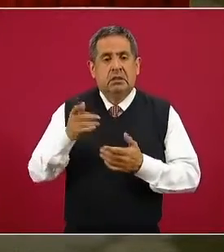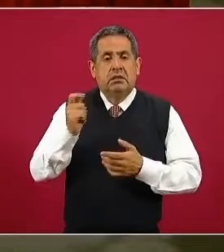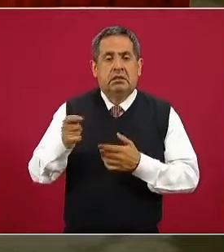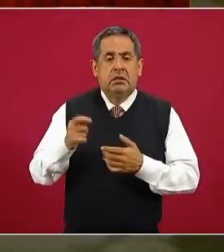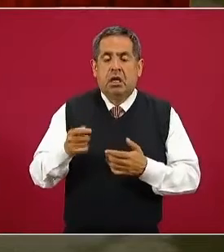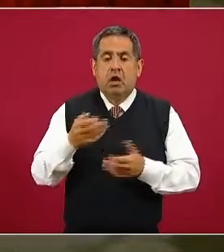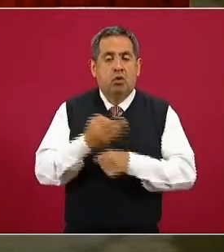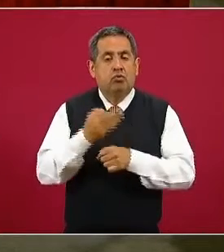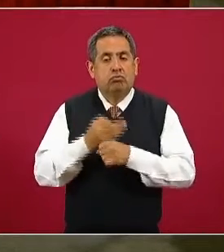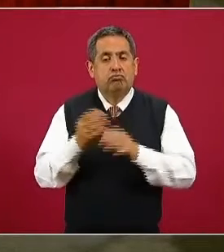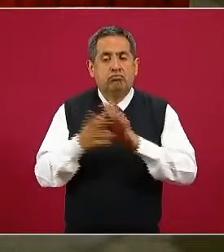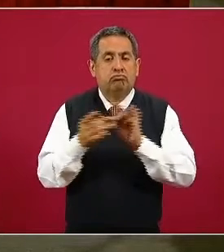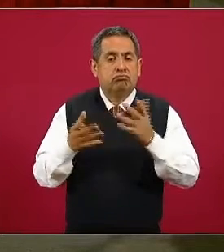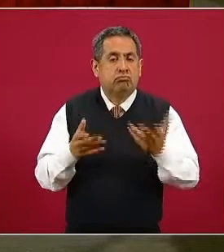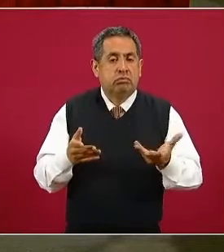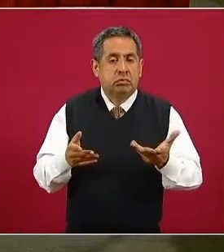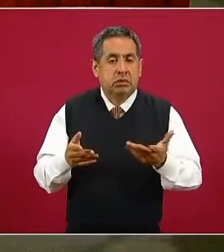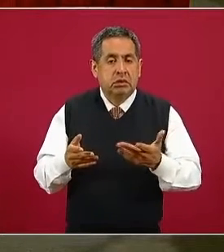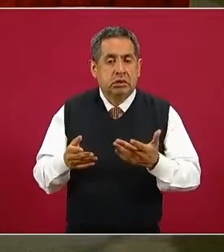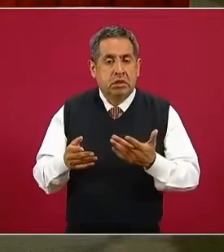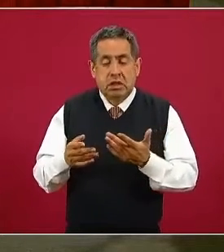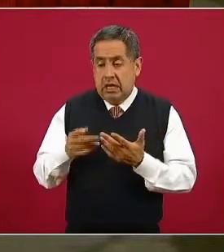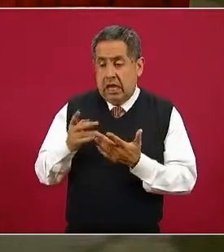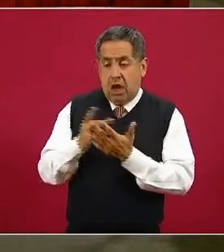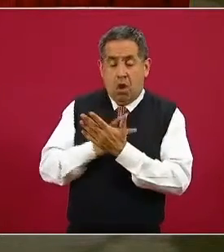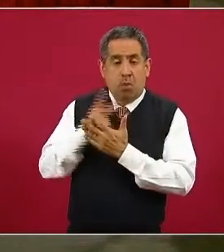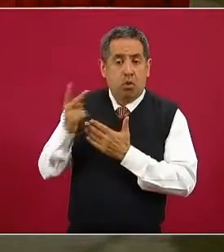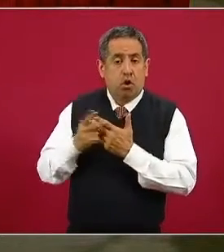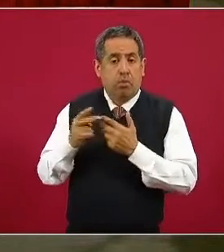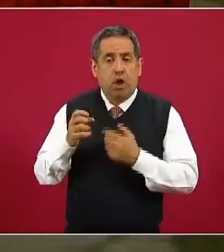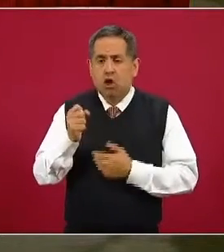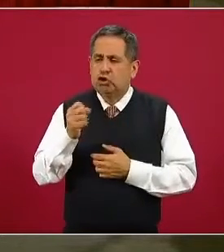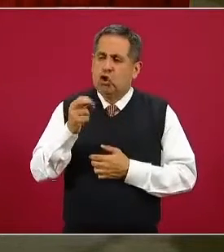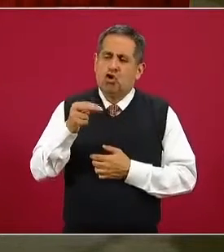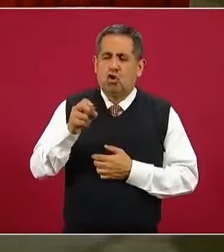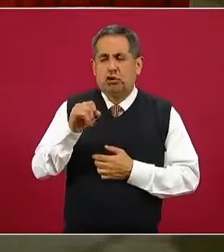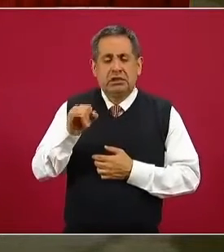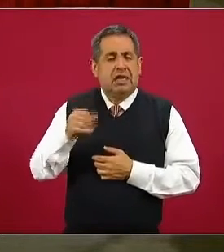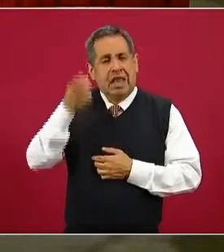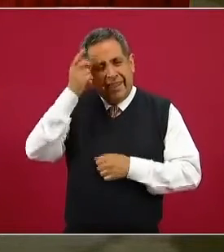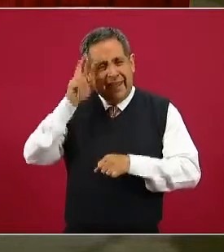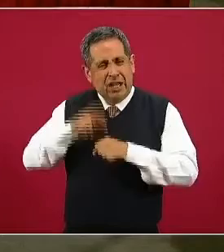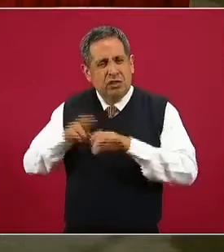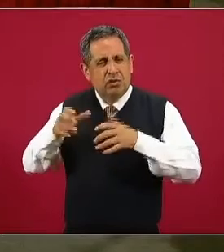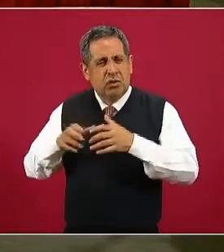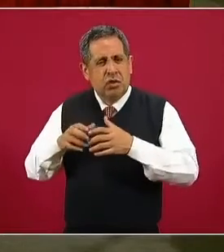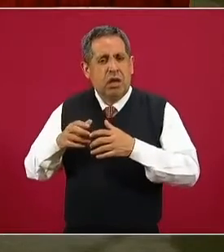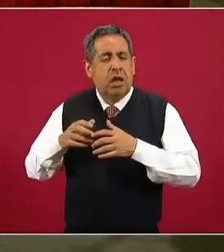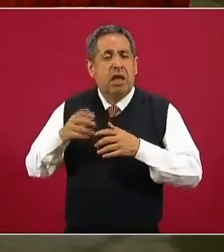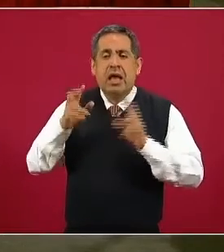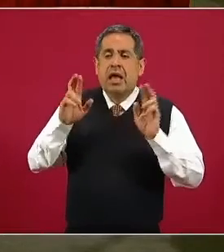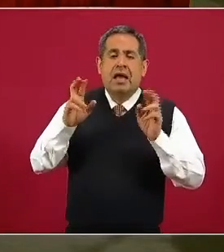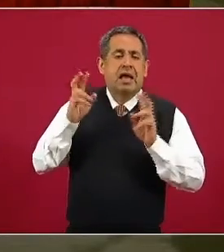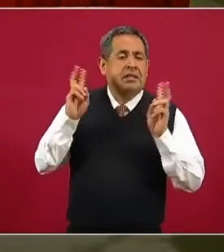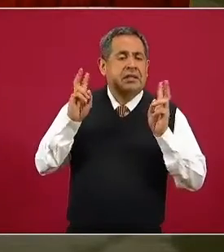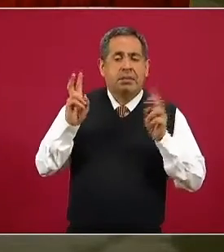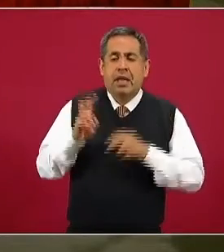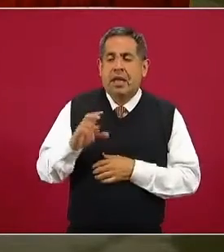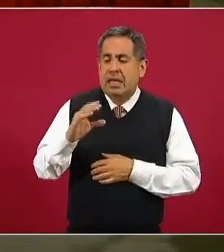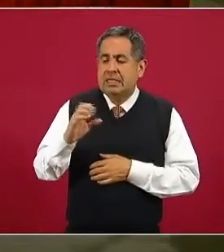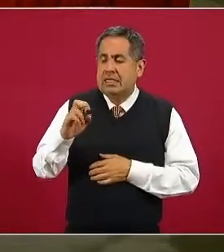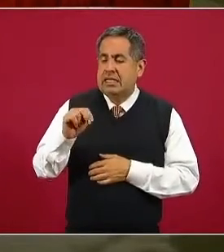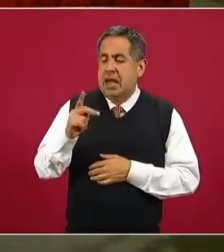de entrada al programa de zoonosis y a la subdirección de zoonosis y al programa de rabia dentro del